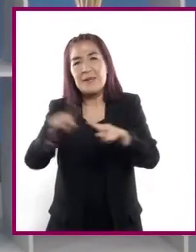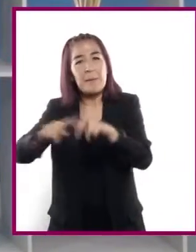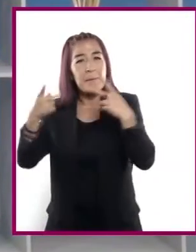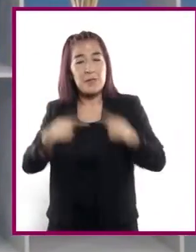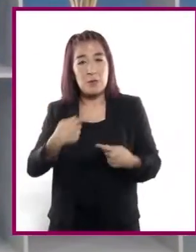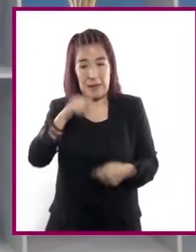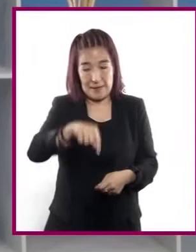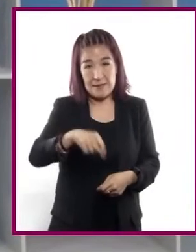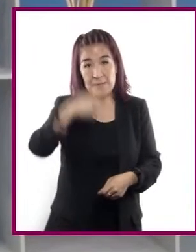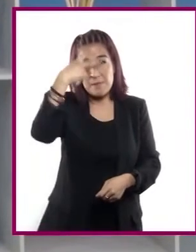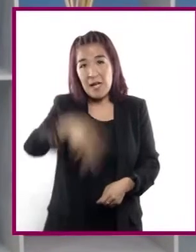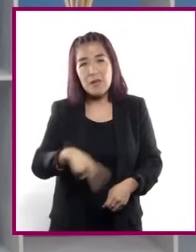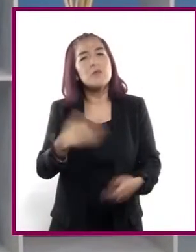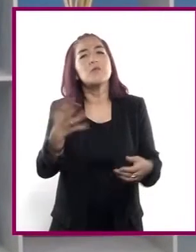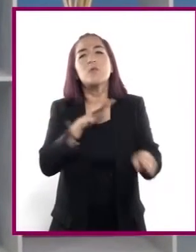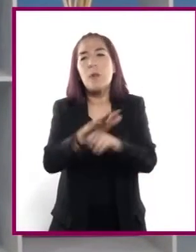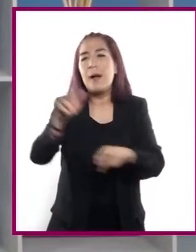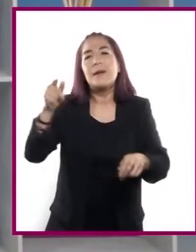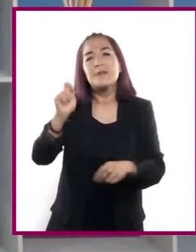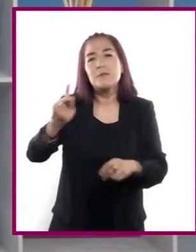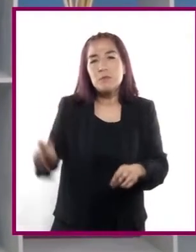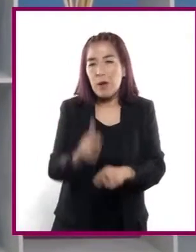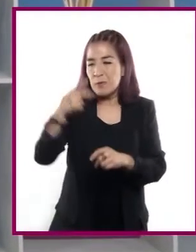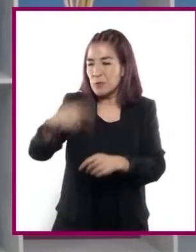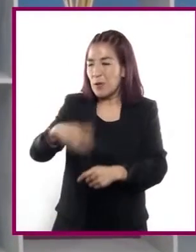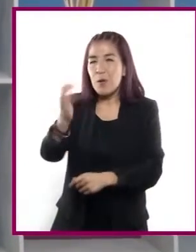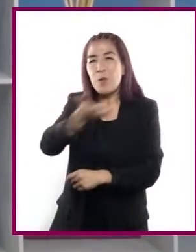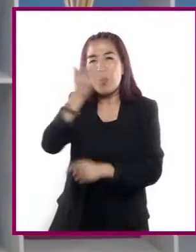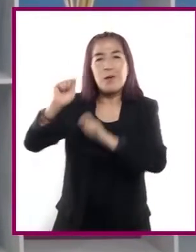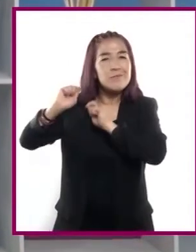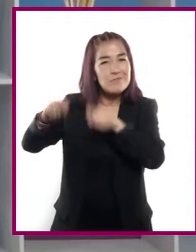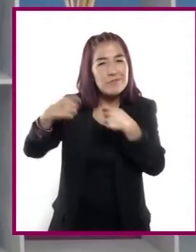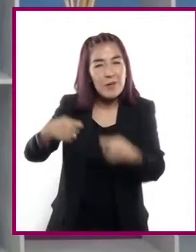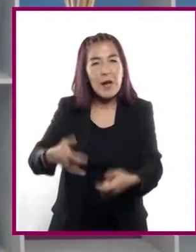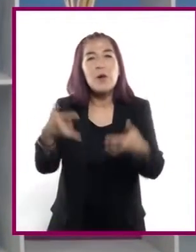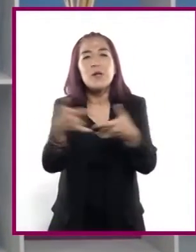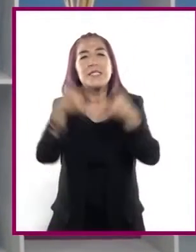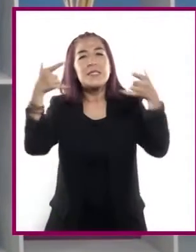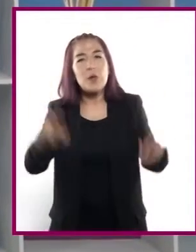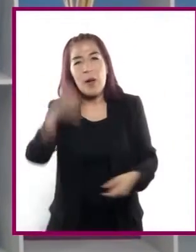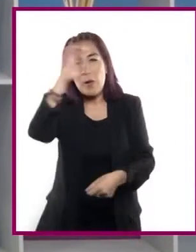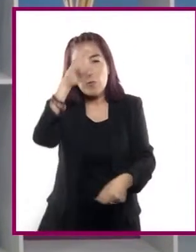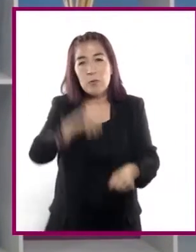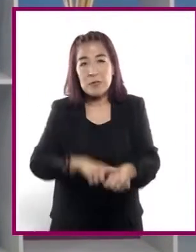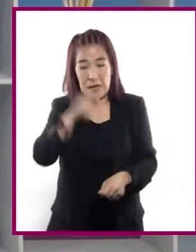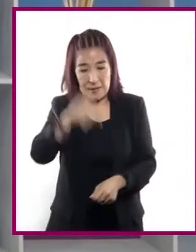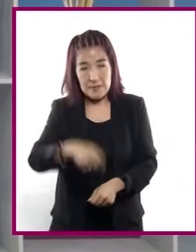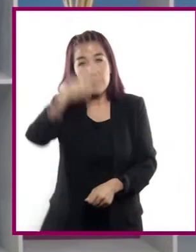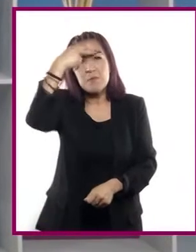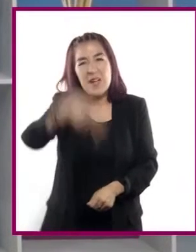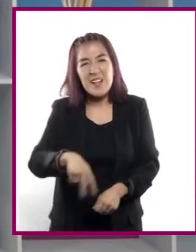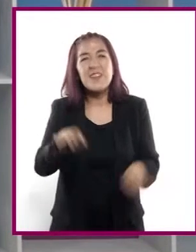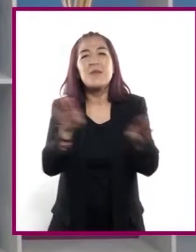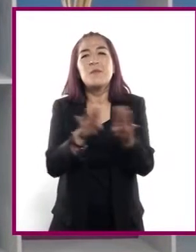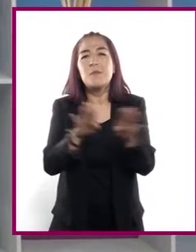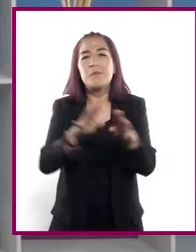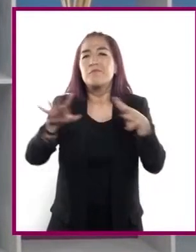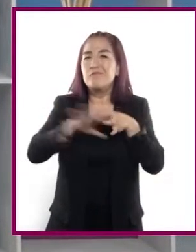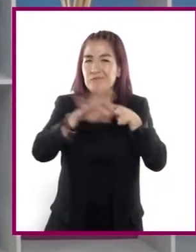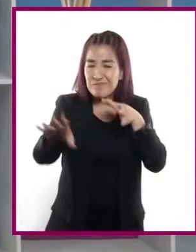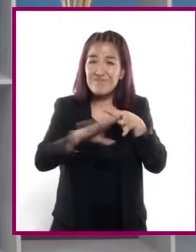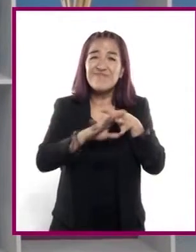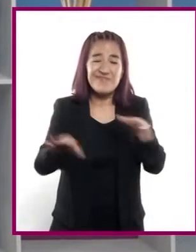se ha enriquecido con los pueblos que nos han dejado un legado cultural. Nuestro país experimenta un flujo